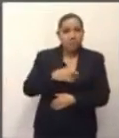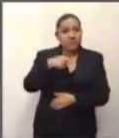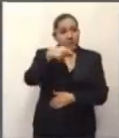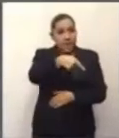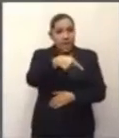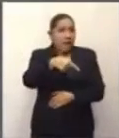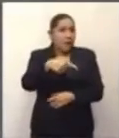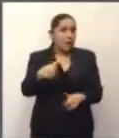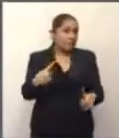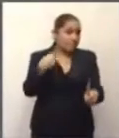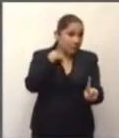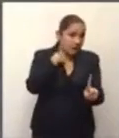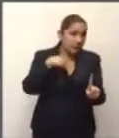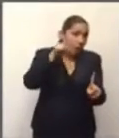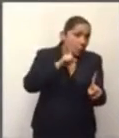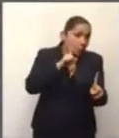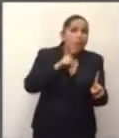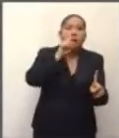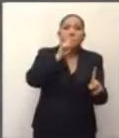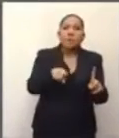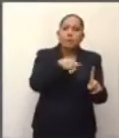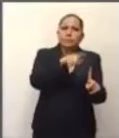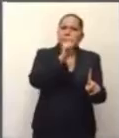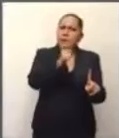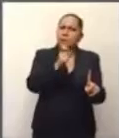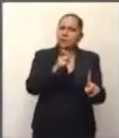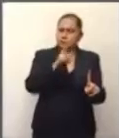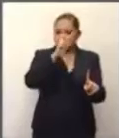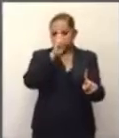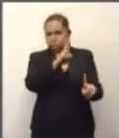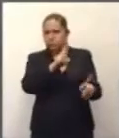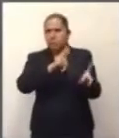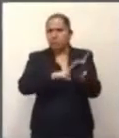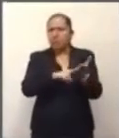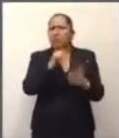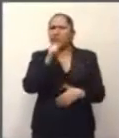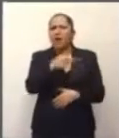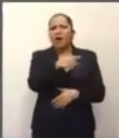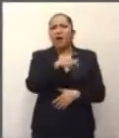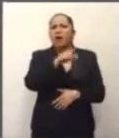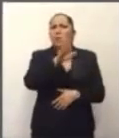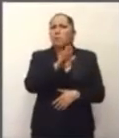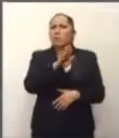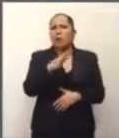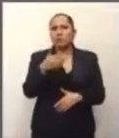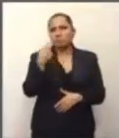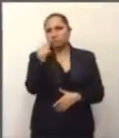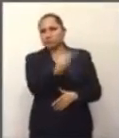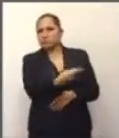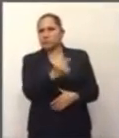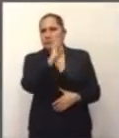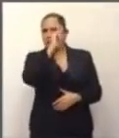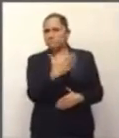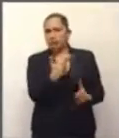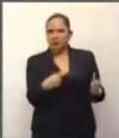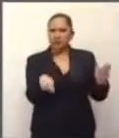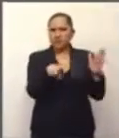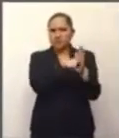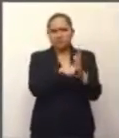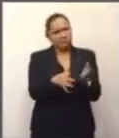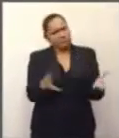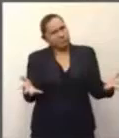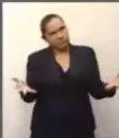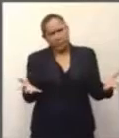les pretende arrebatar la honra. Desde esta Cámara de Diputados, alzo la voz para reprobar